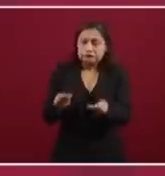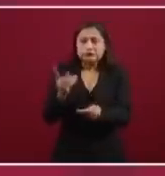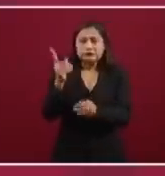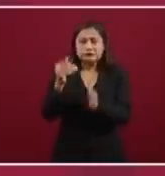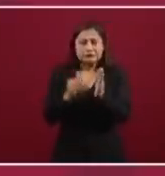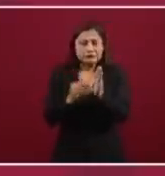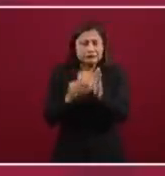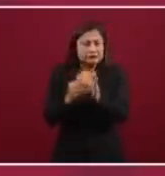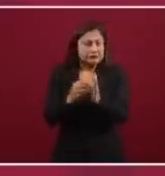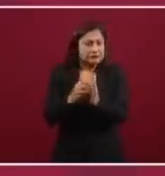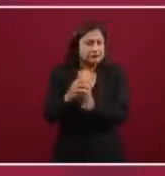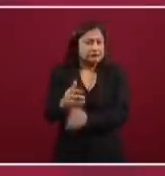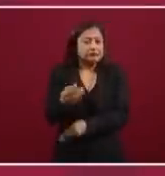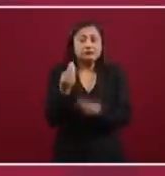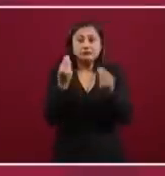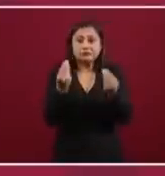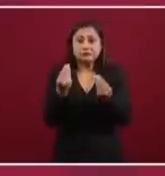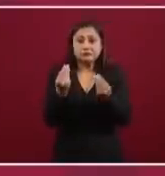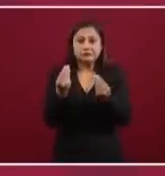Ya eso ya